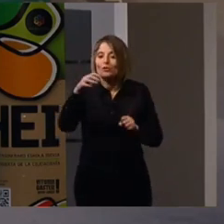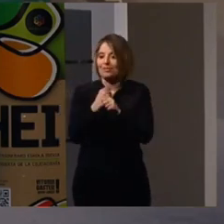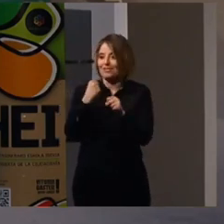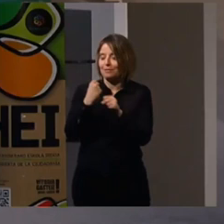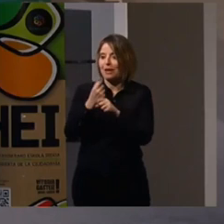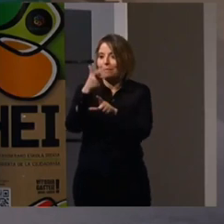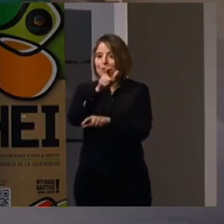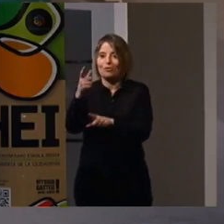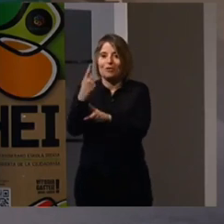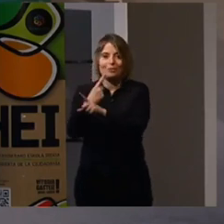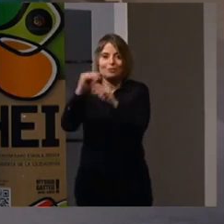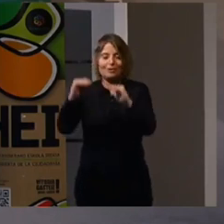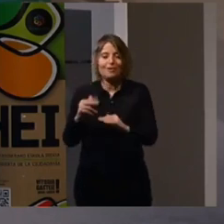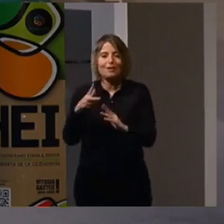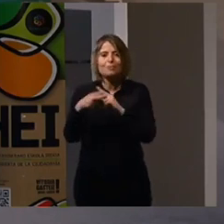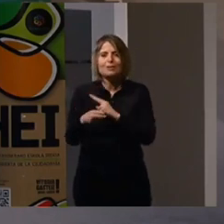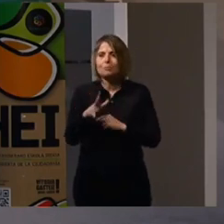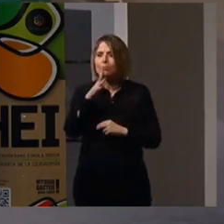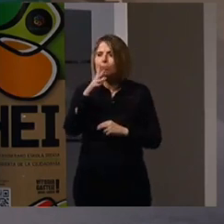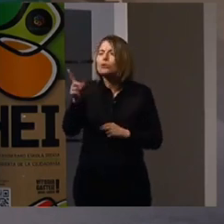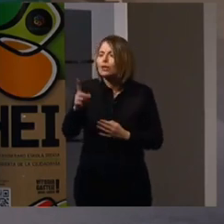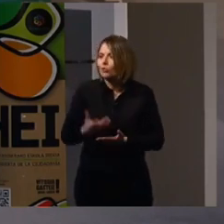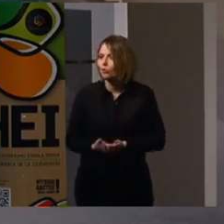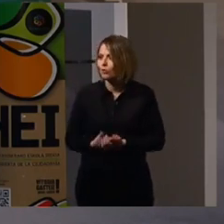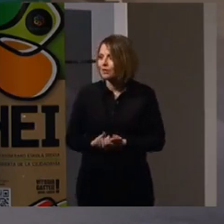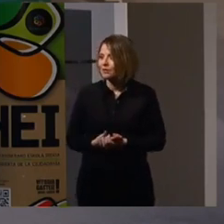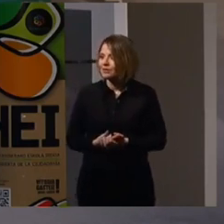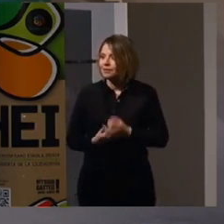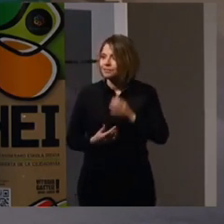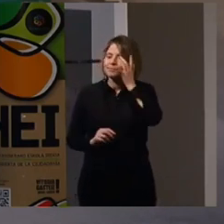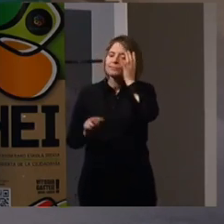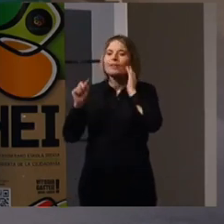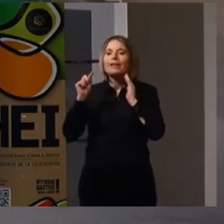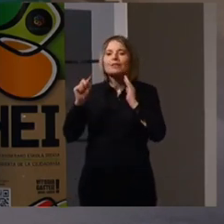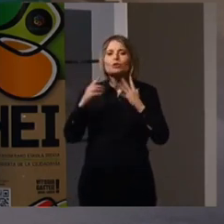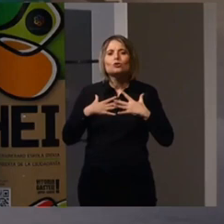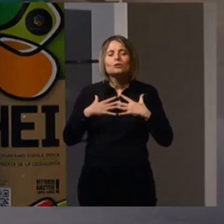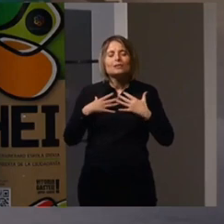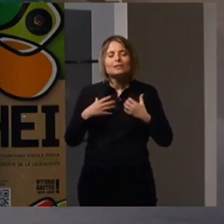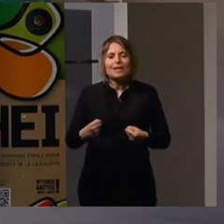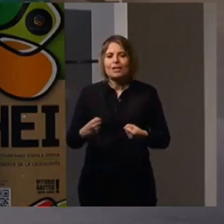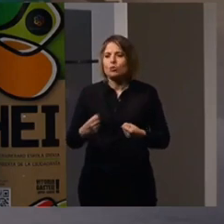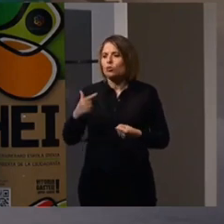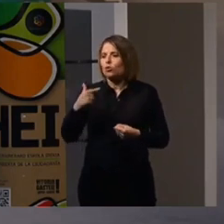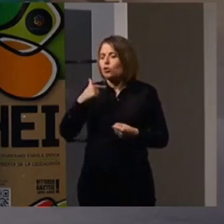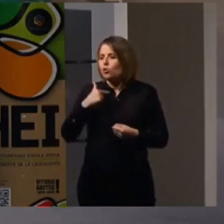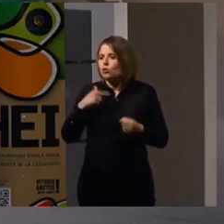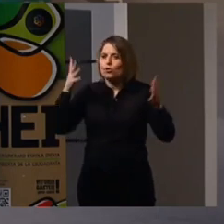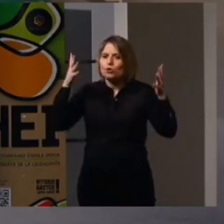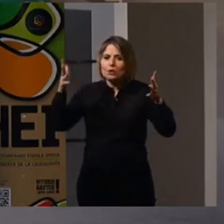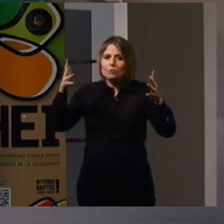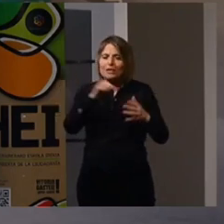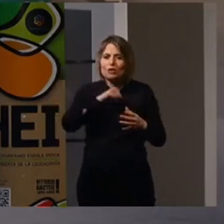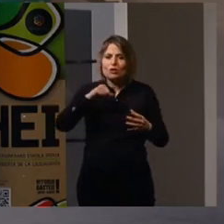no se ponga nerviosa la gente. Pues ¿por qué no? ¿No? Entonces, yo creo que es un ejercicio sano. Además, fíjate que yo no soy muy de hacer